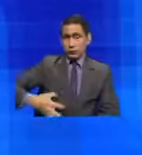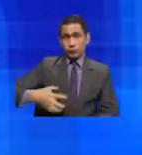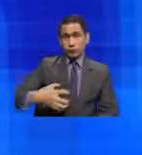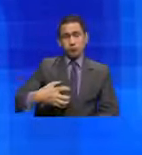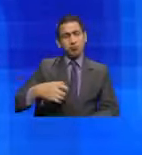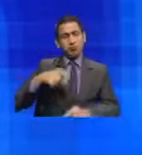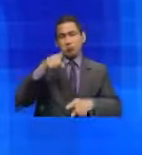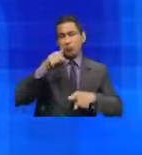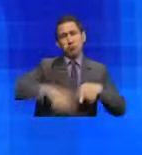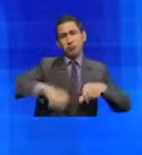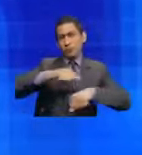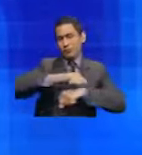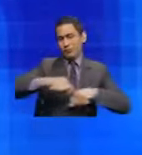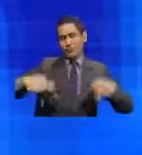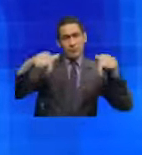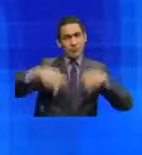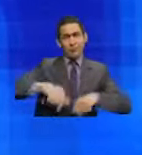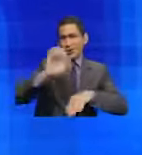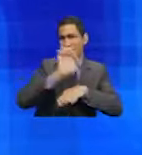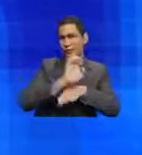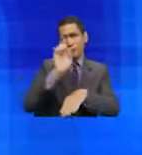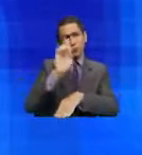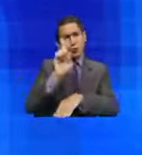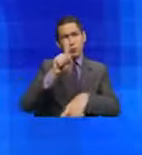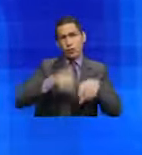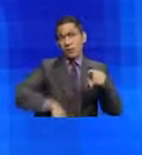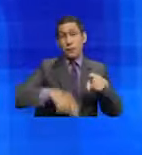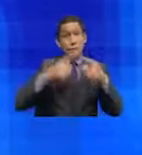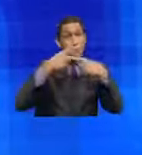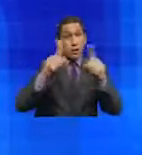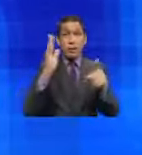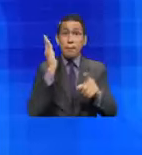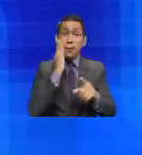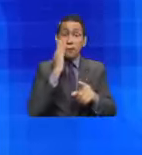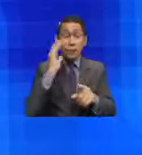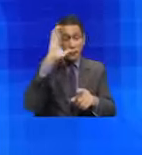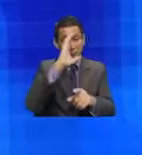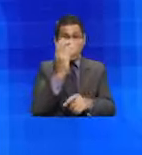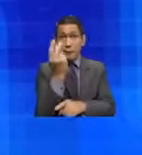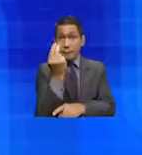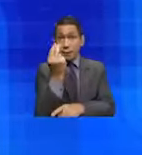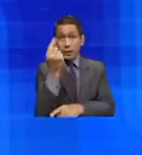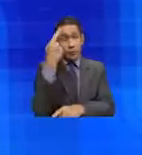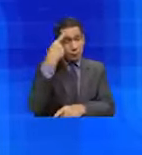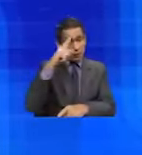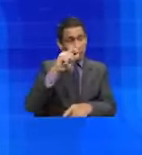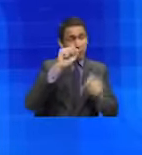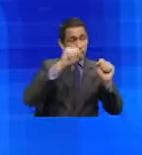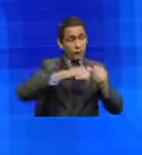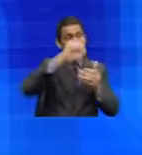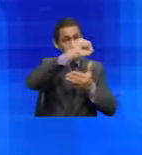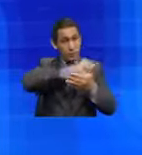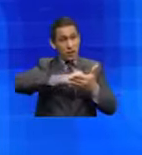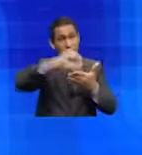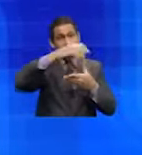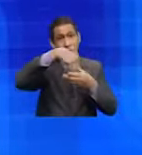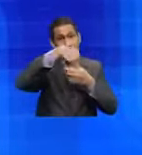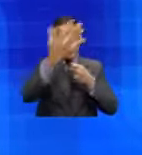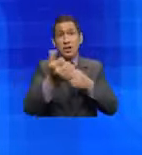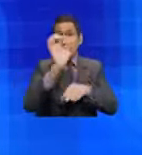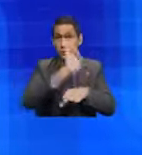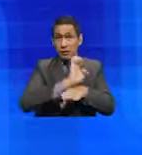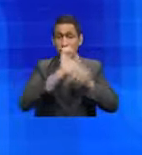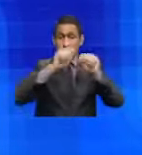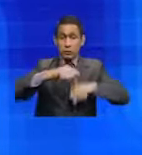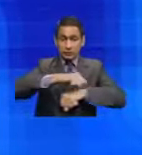país. Mientras tanto, su madre reúne los recursos económicos para realizar la cirugía y así